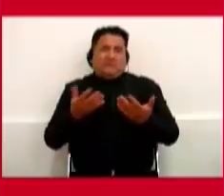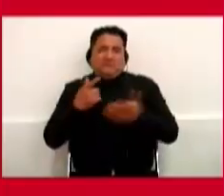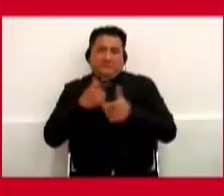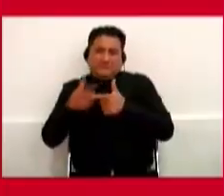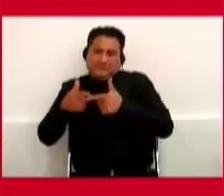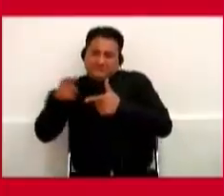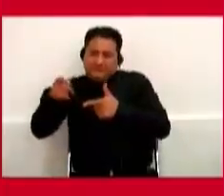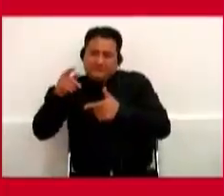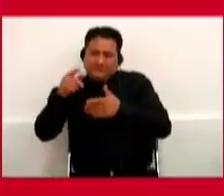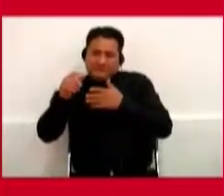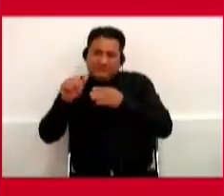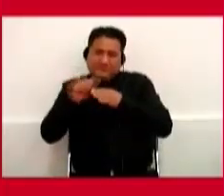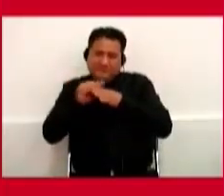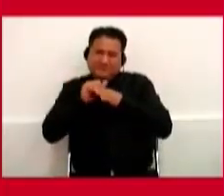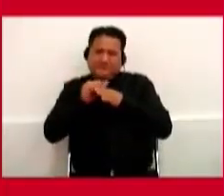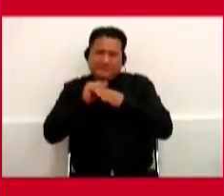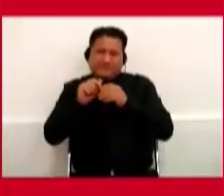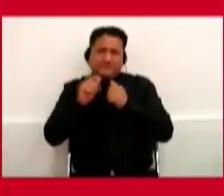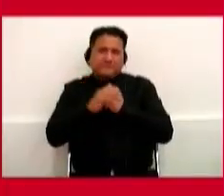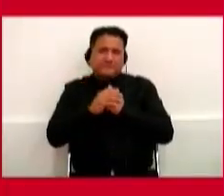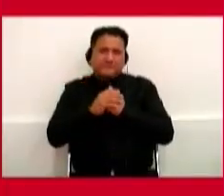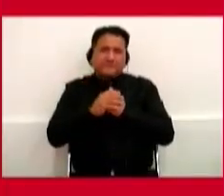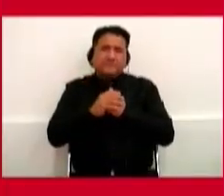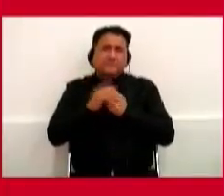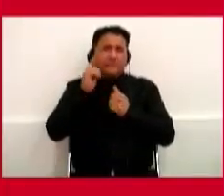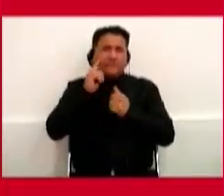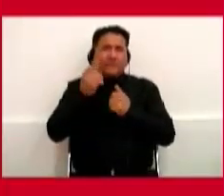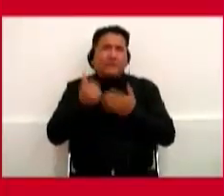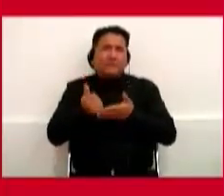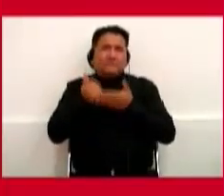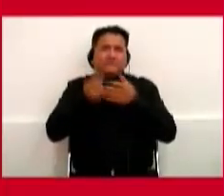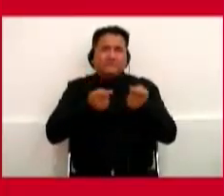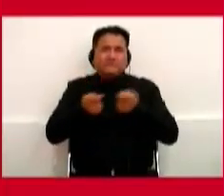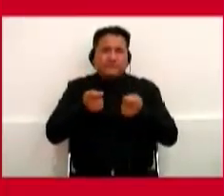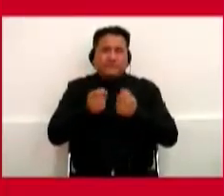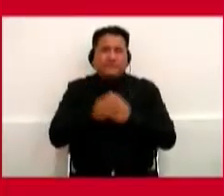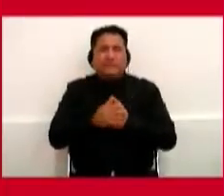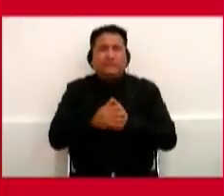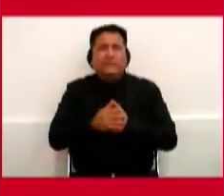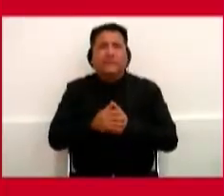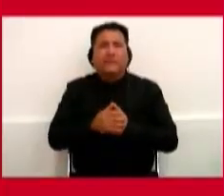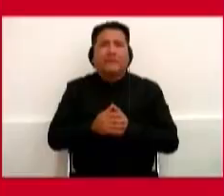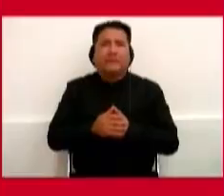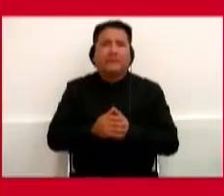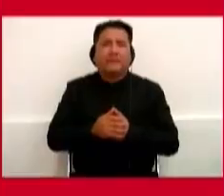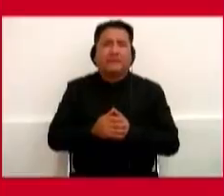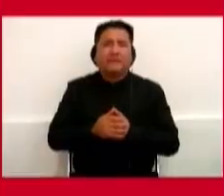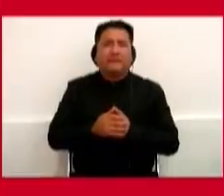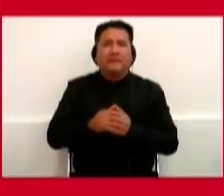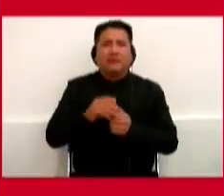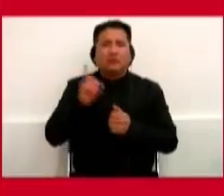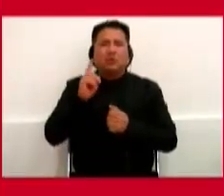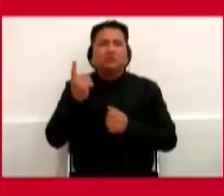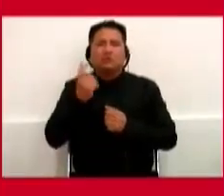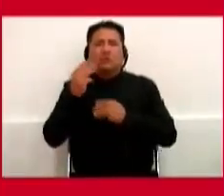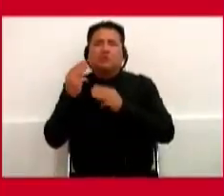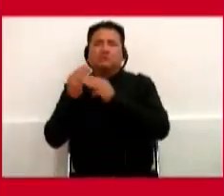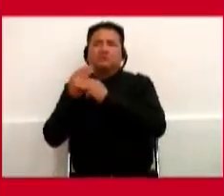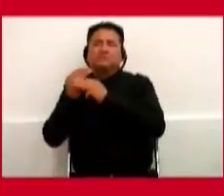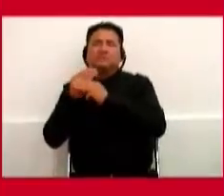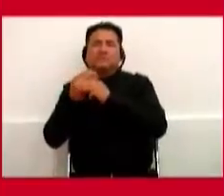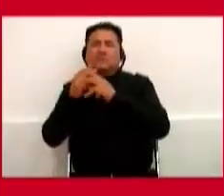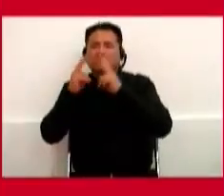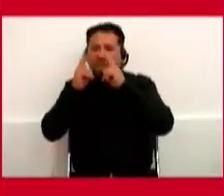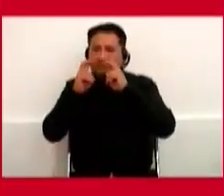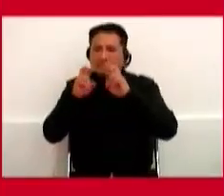depende mucho de las variables operativas que eventualmente puedan gobernar al envolvente. A eso voy, ¿no? Que no solamente es una evaluación matemática, sino que también tiene que